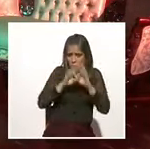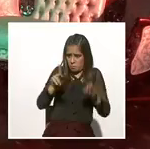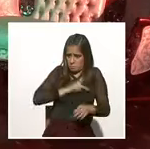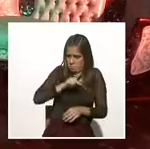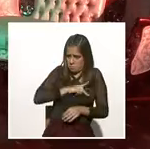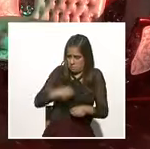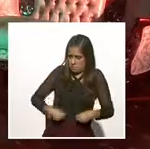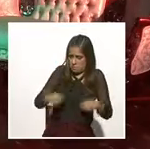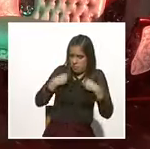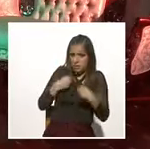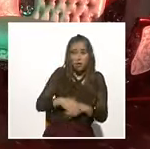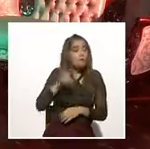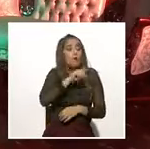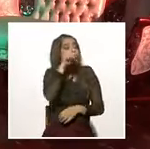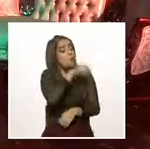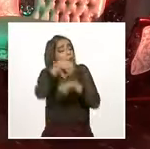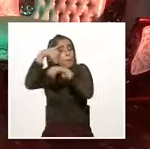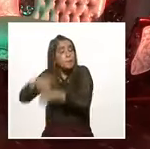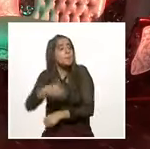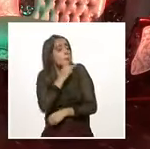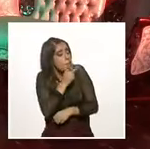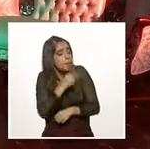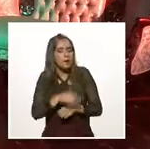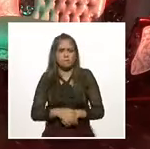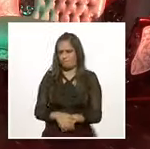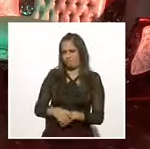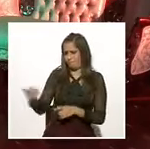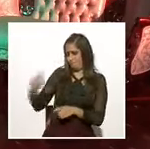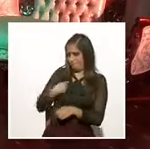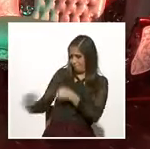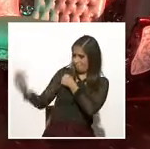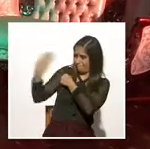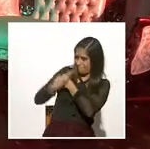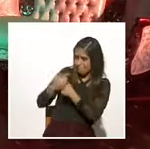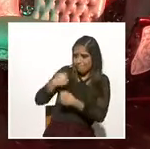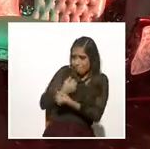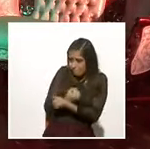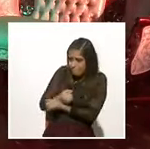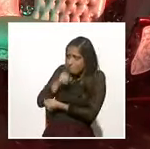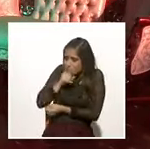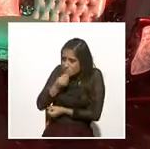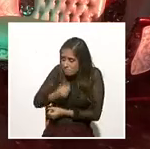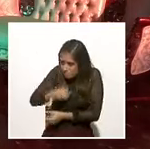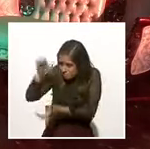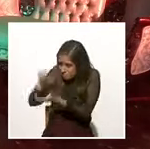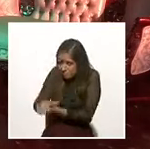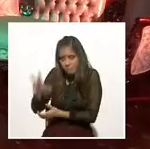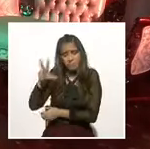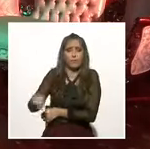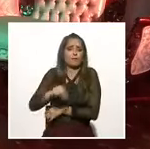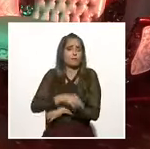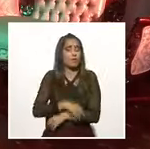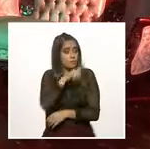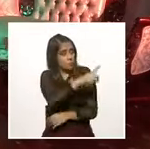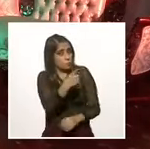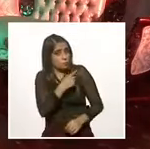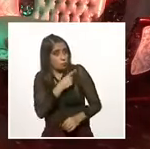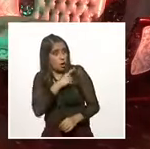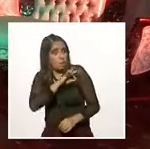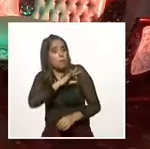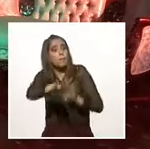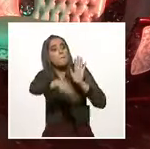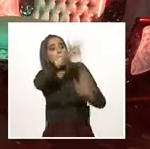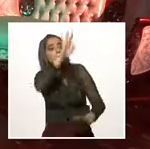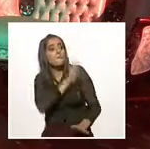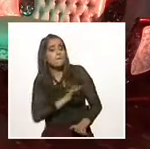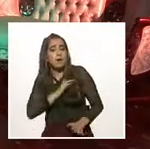tuviera 50, tienes que obedecer a tu padre. Aunque me condene a ser infeliz toda la vida. ¿Acaso crees que tú sola puedes hallar la felicidad